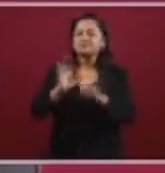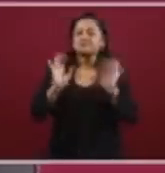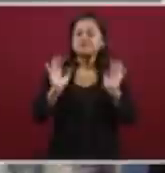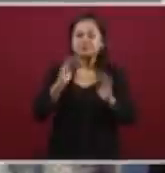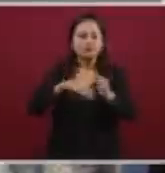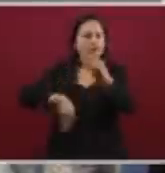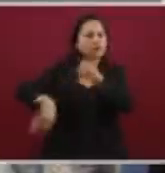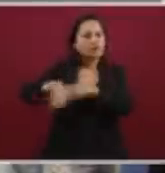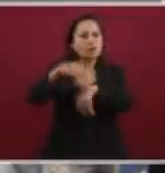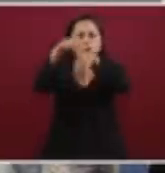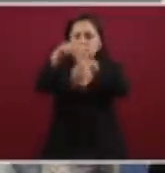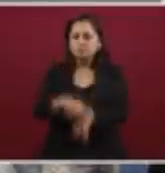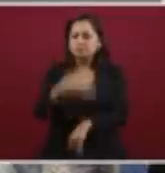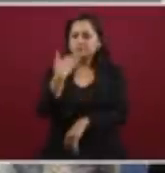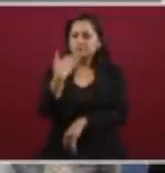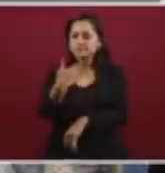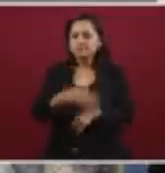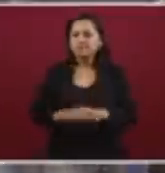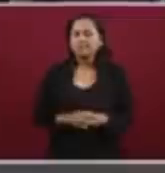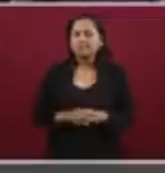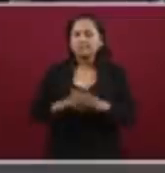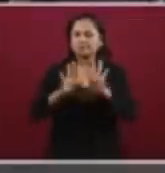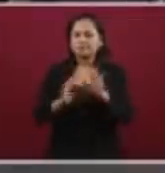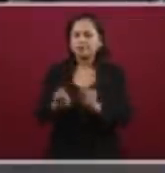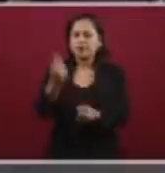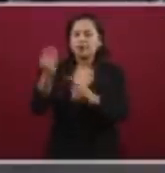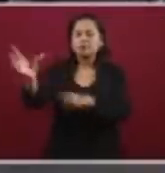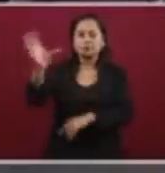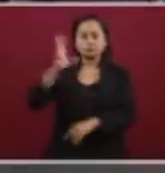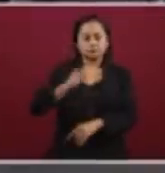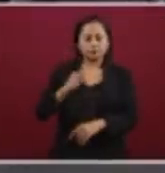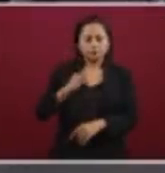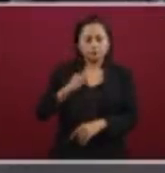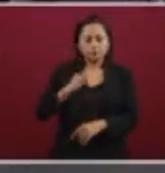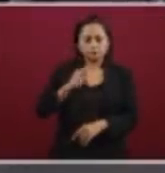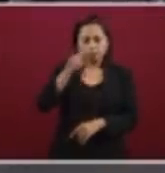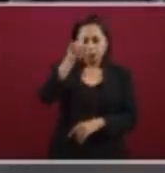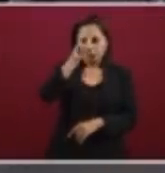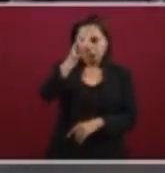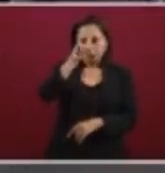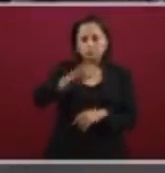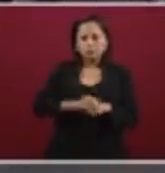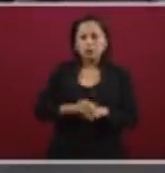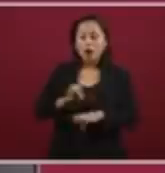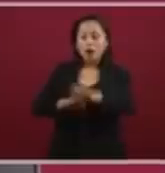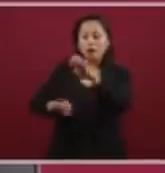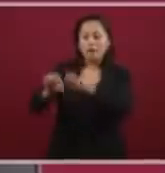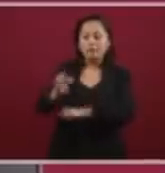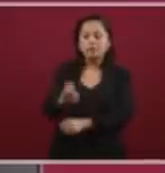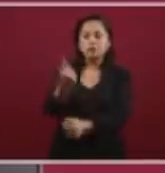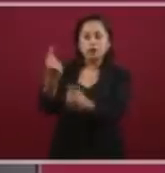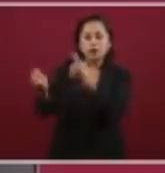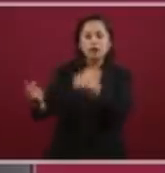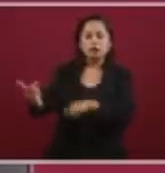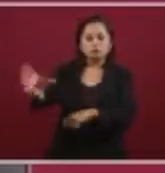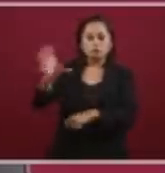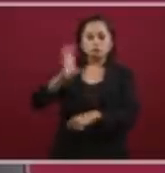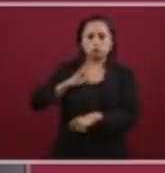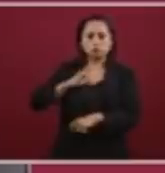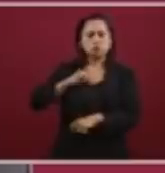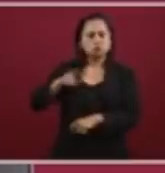una observación algunos este empresarios de buena